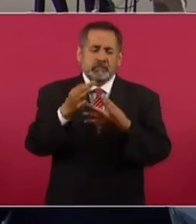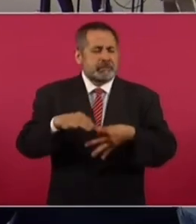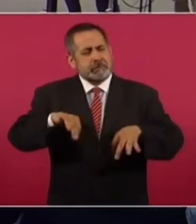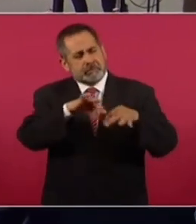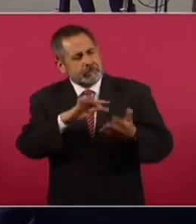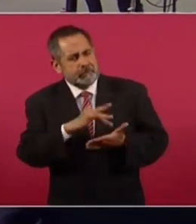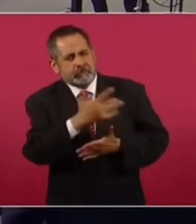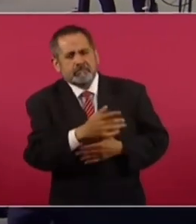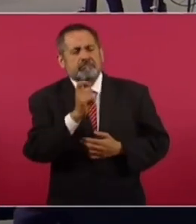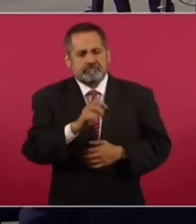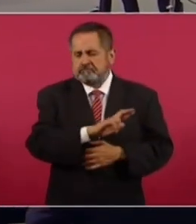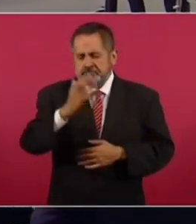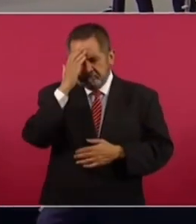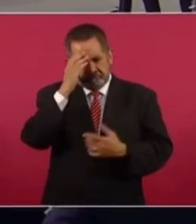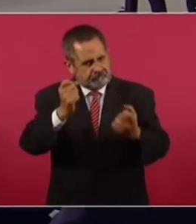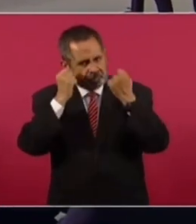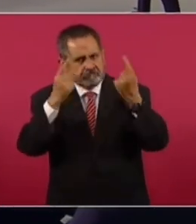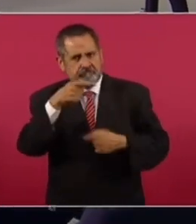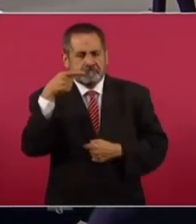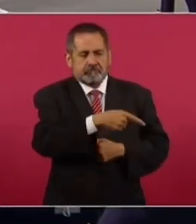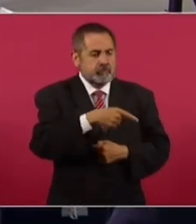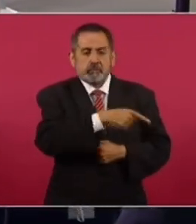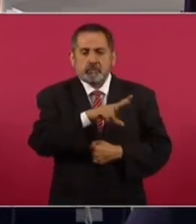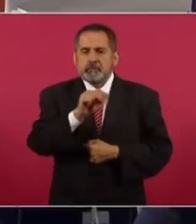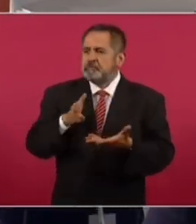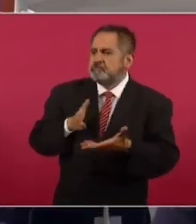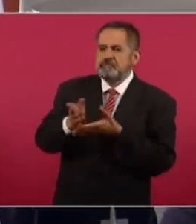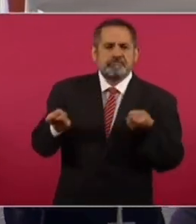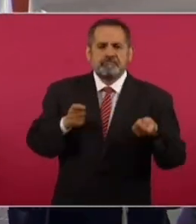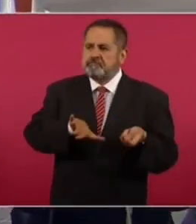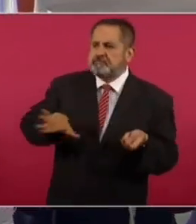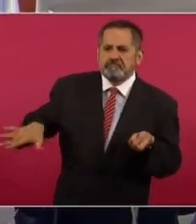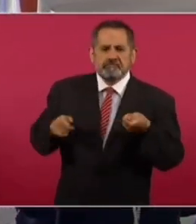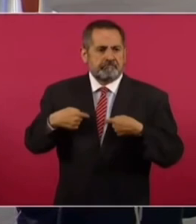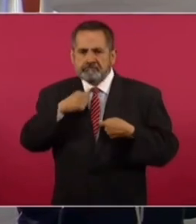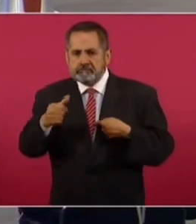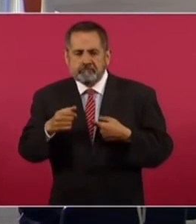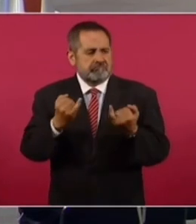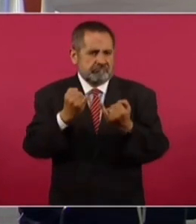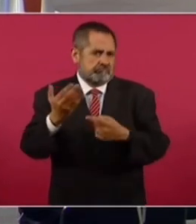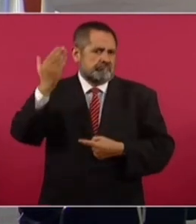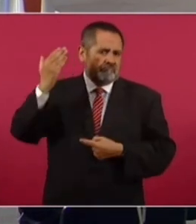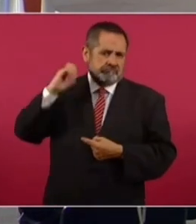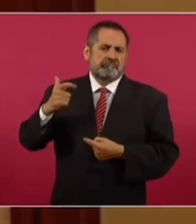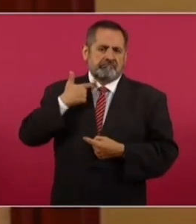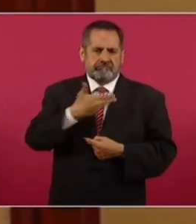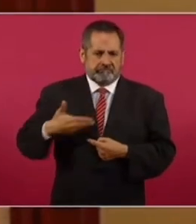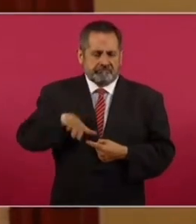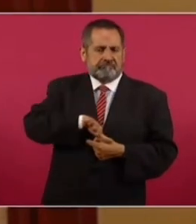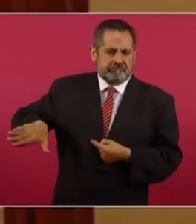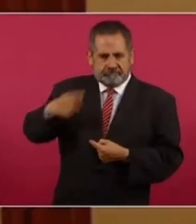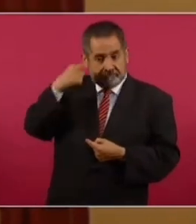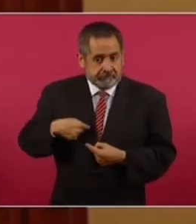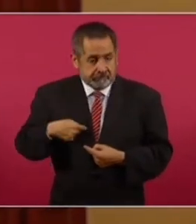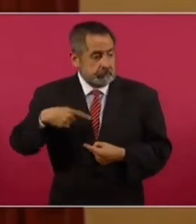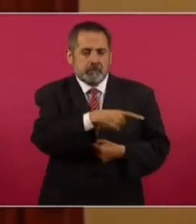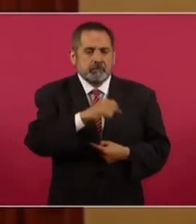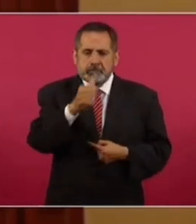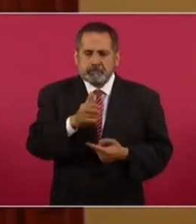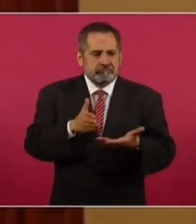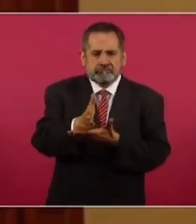le reconozco el hecho de no haber intervenido como lo hicieron otros presidentes en las pasadas